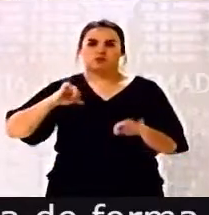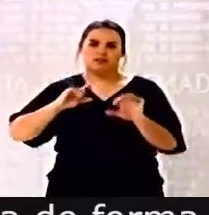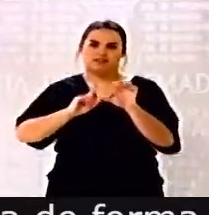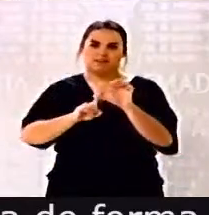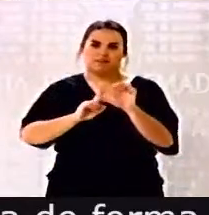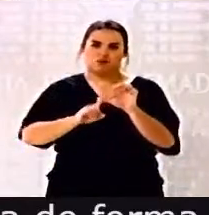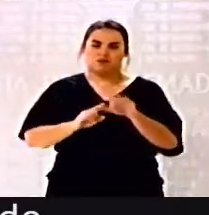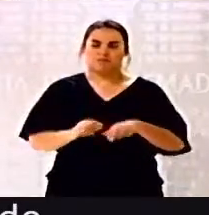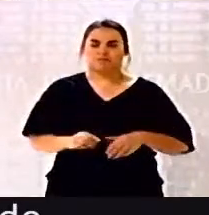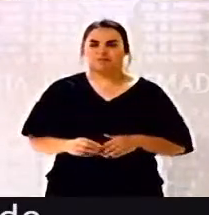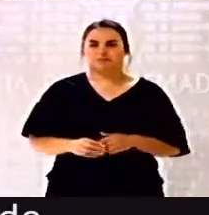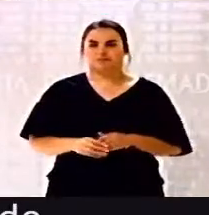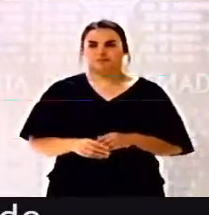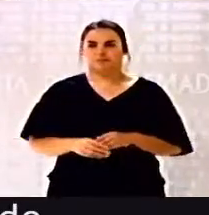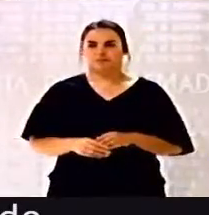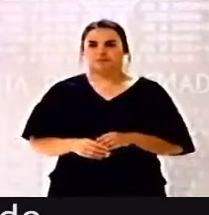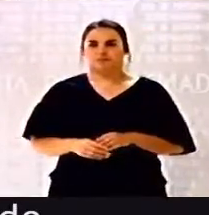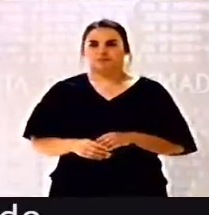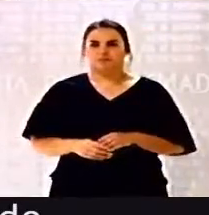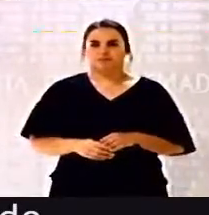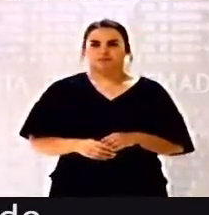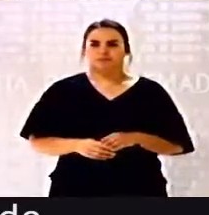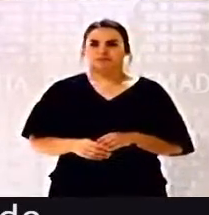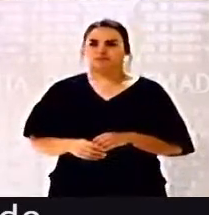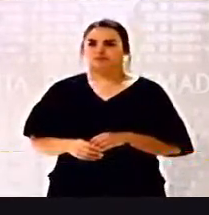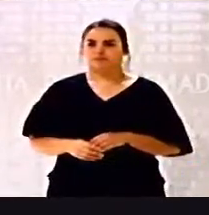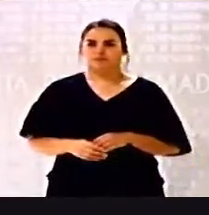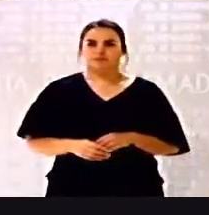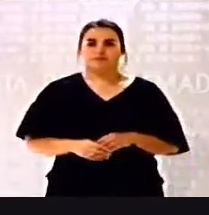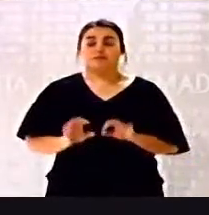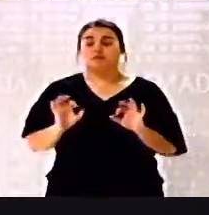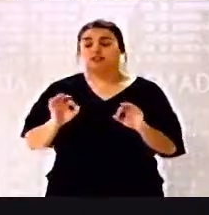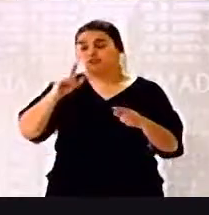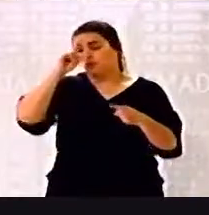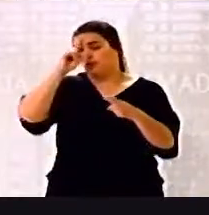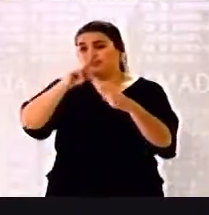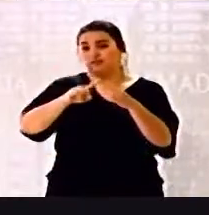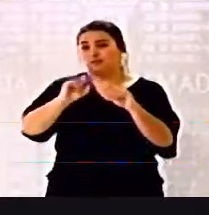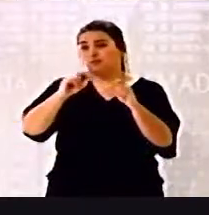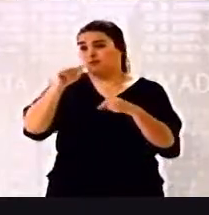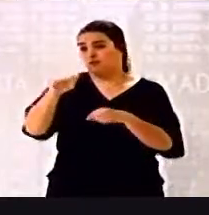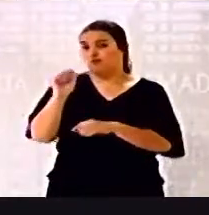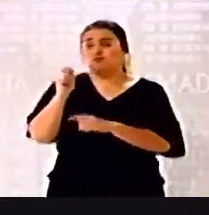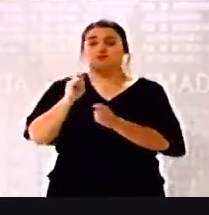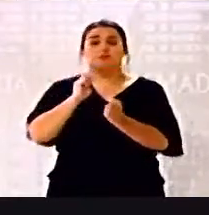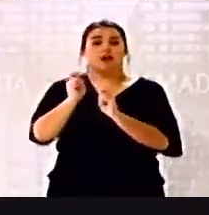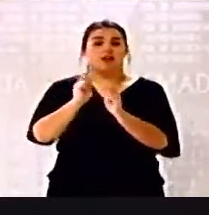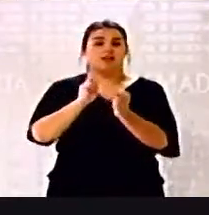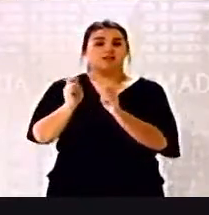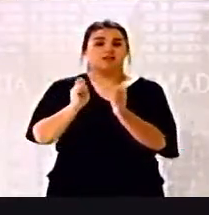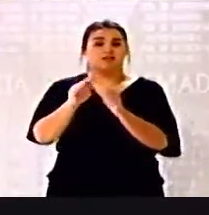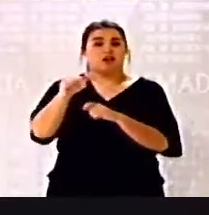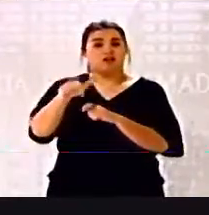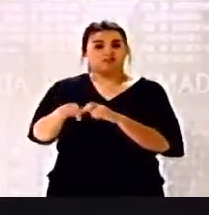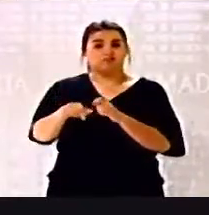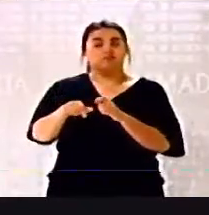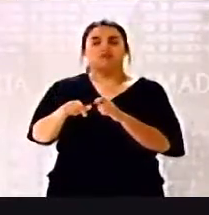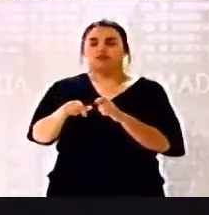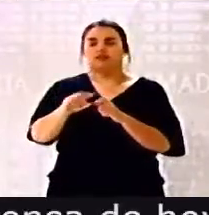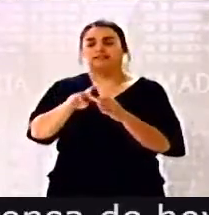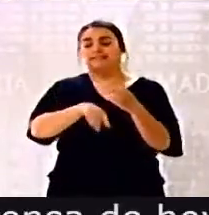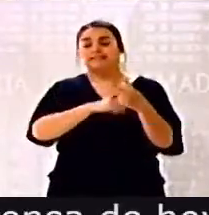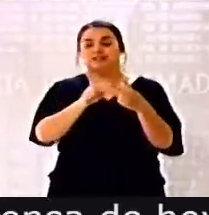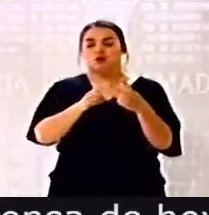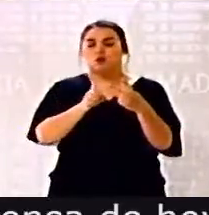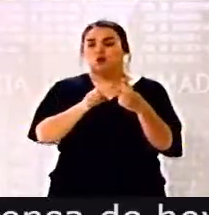de Extremadura. Digamos que ese es el primer objetivo de la rueda de prensa de hoy. El segundo de los objetivos que